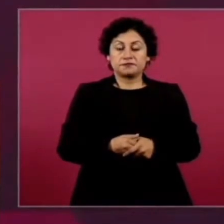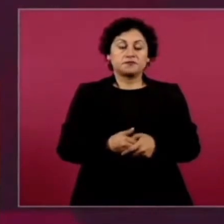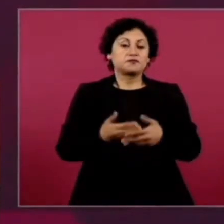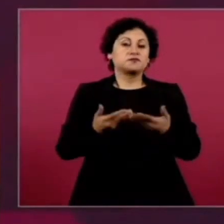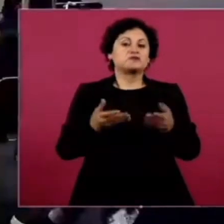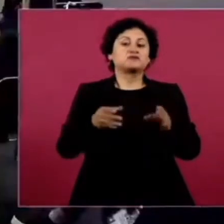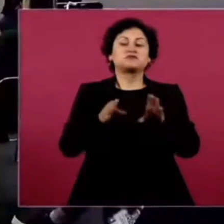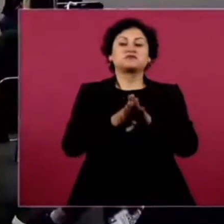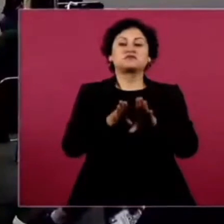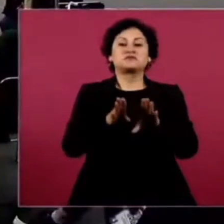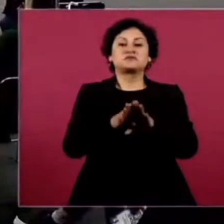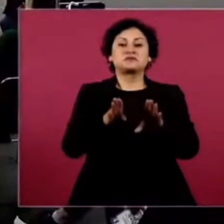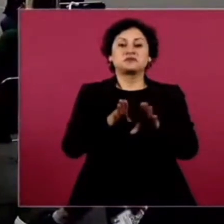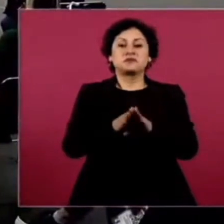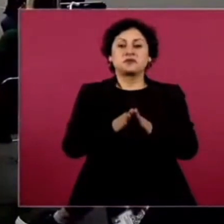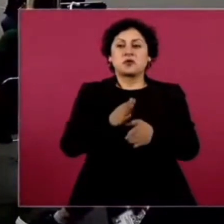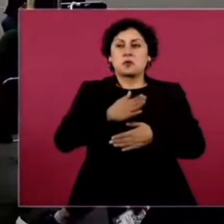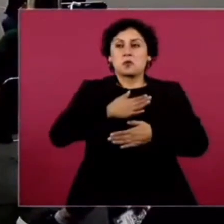libertarias